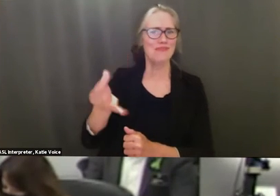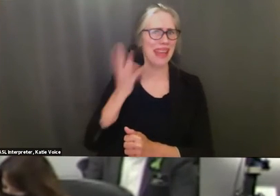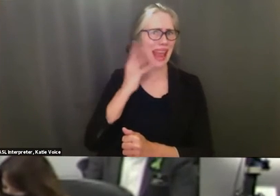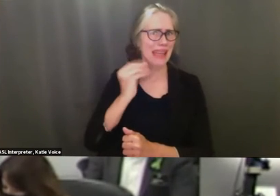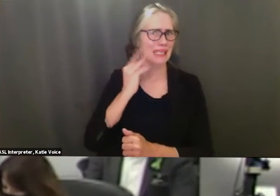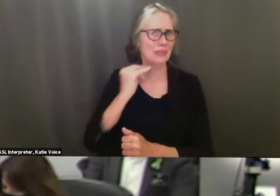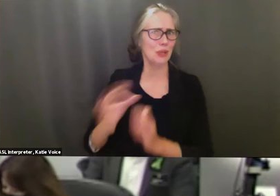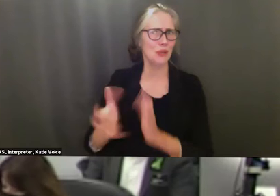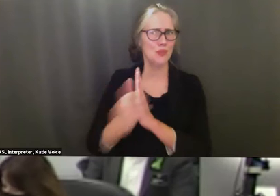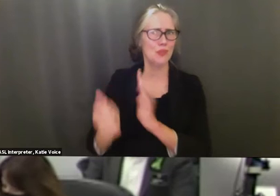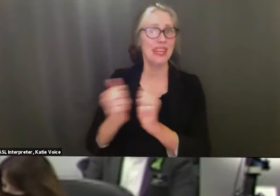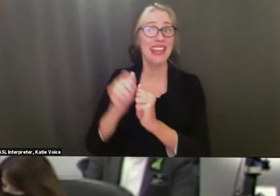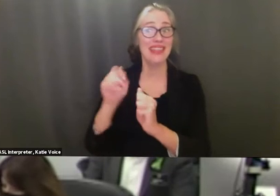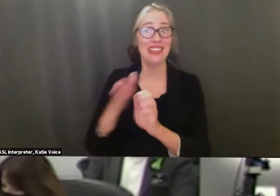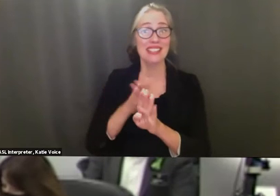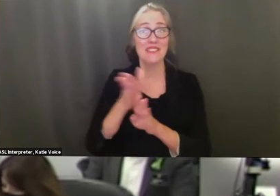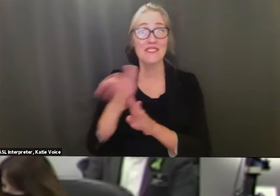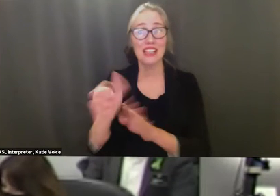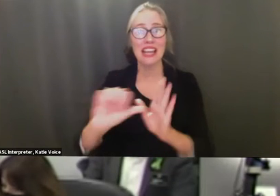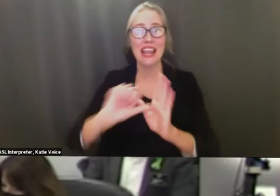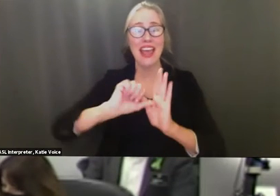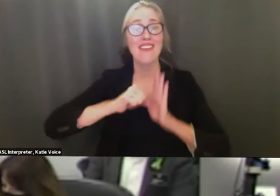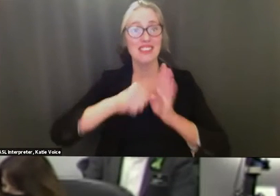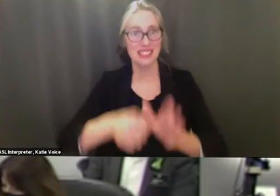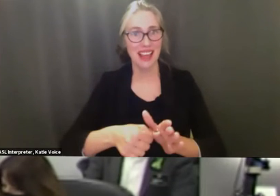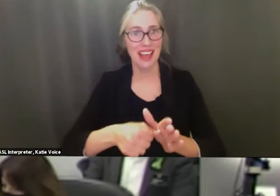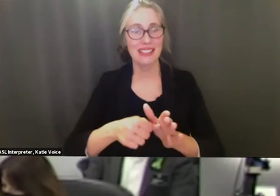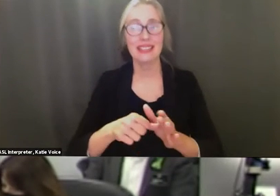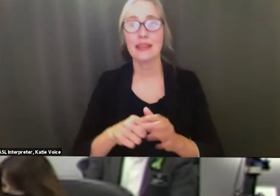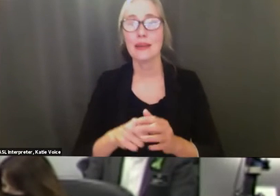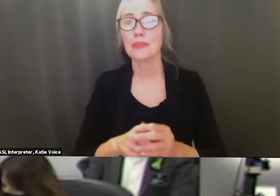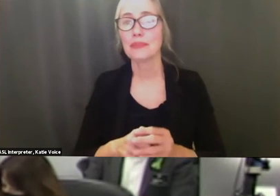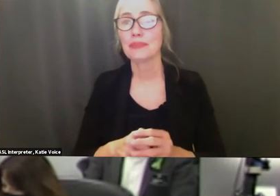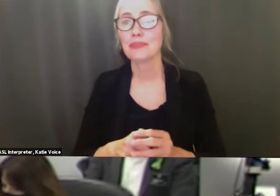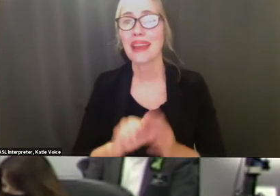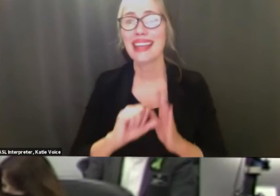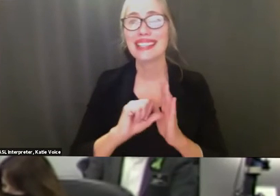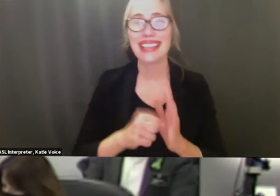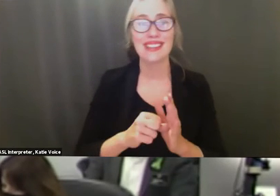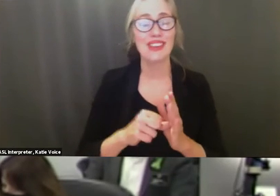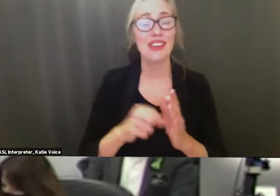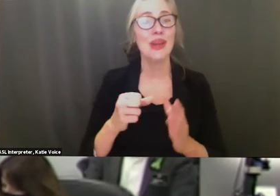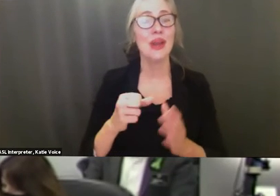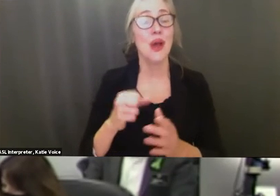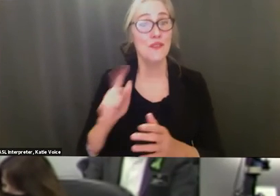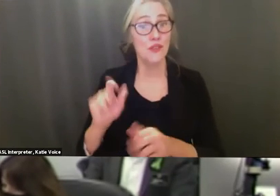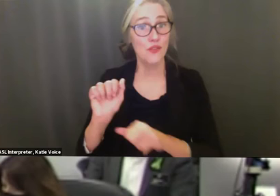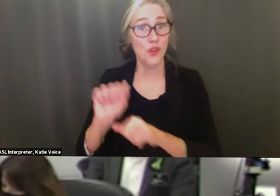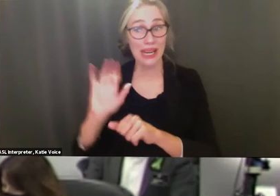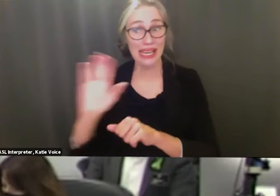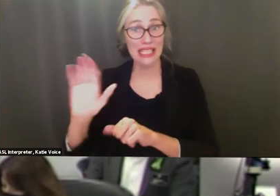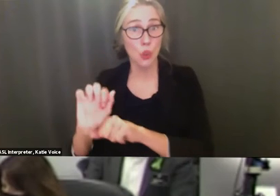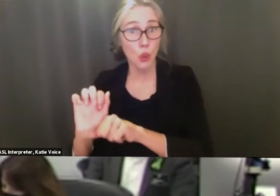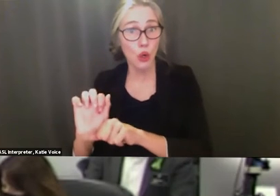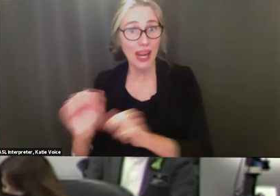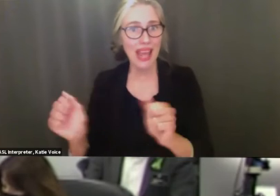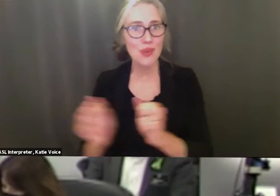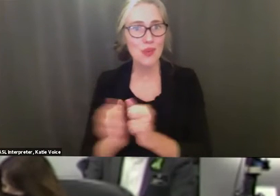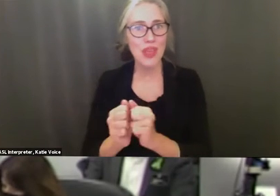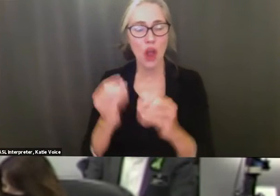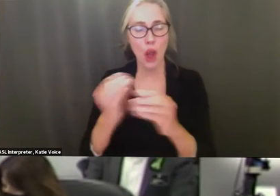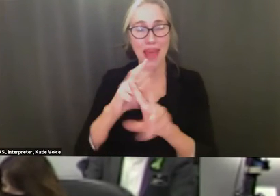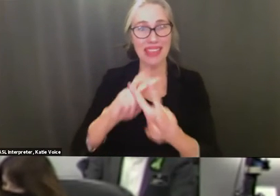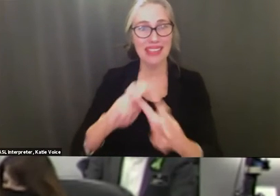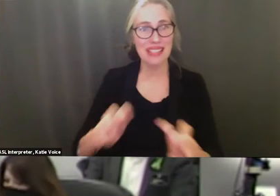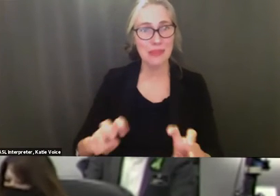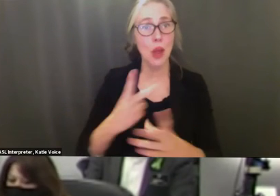experto reconocido en este campo. Y particularmente quiero reiterar que el énfasis de su trabajo y